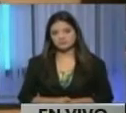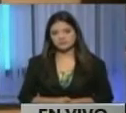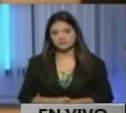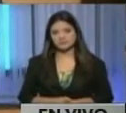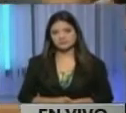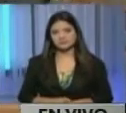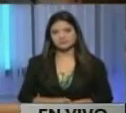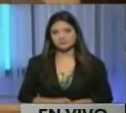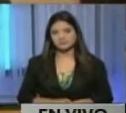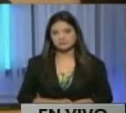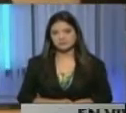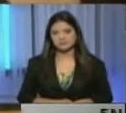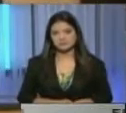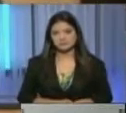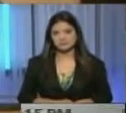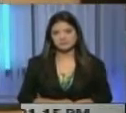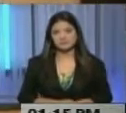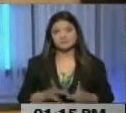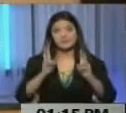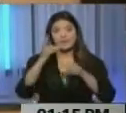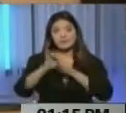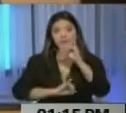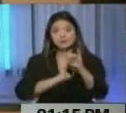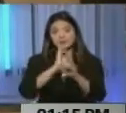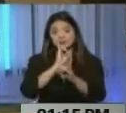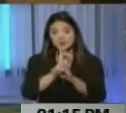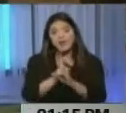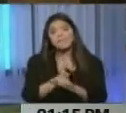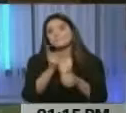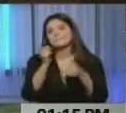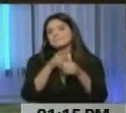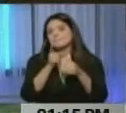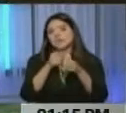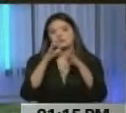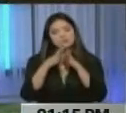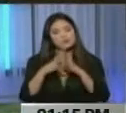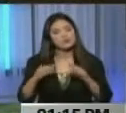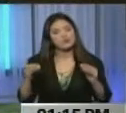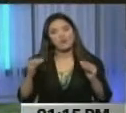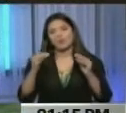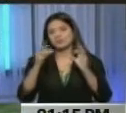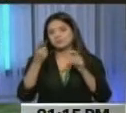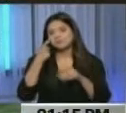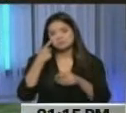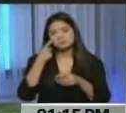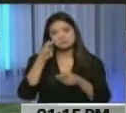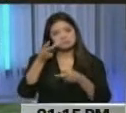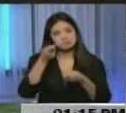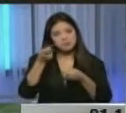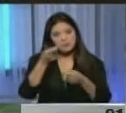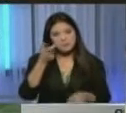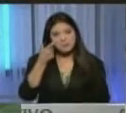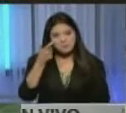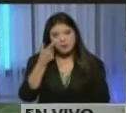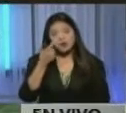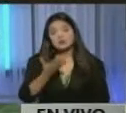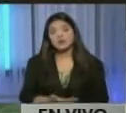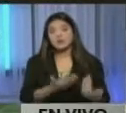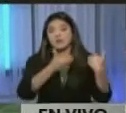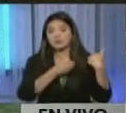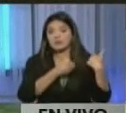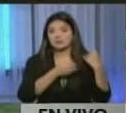El componente internacional preside en todas las instancias el mecanismo de monitoreo y verificación y está encargado de